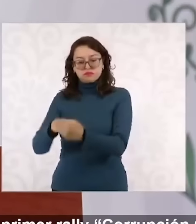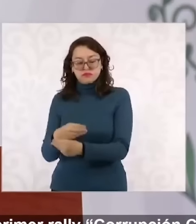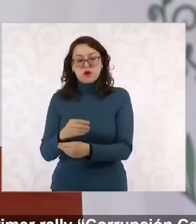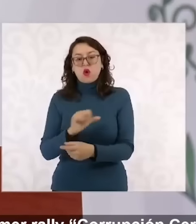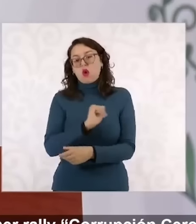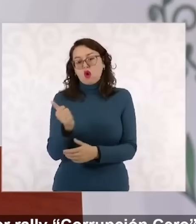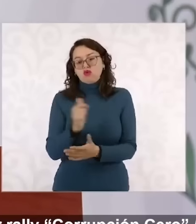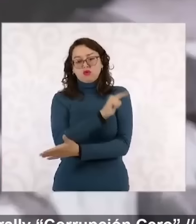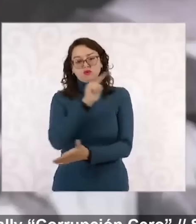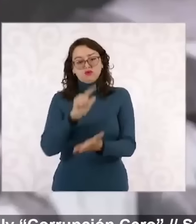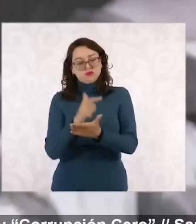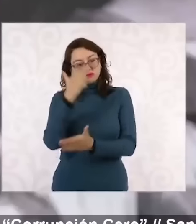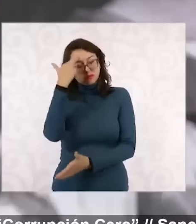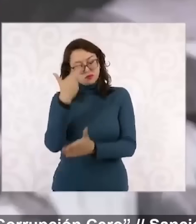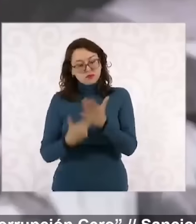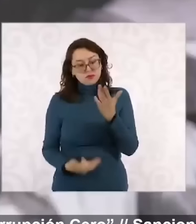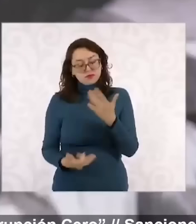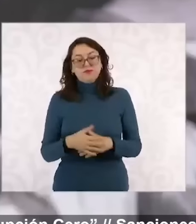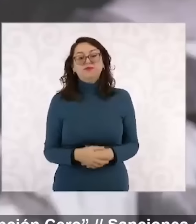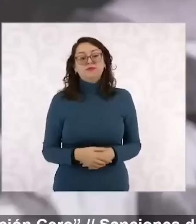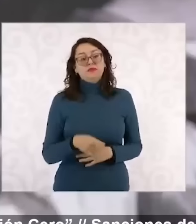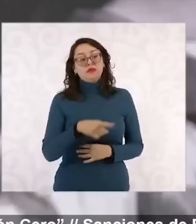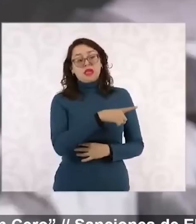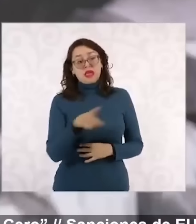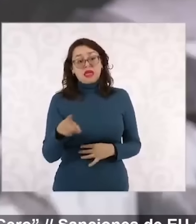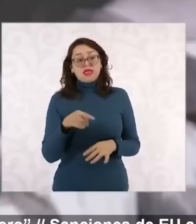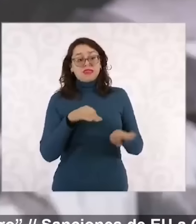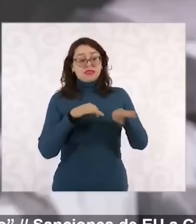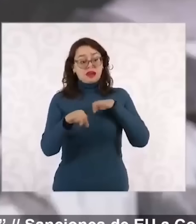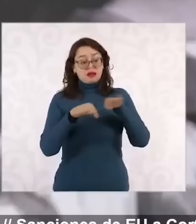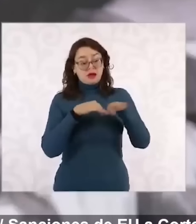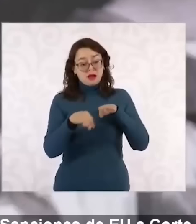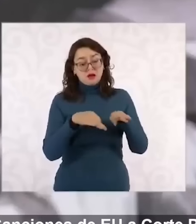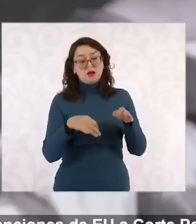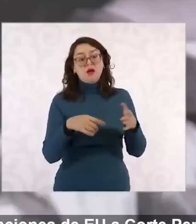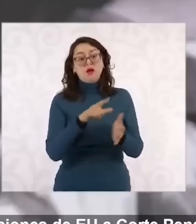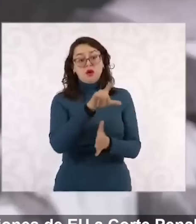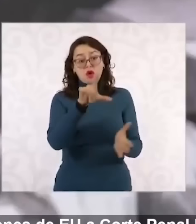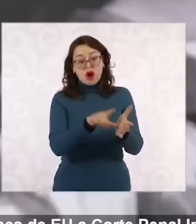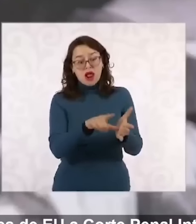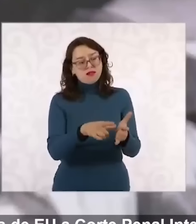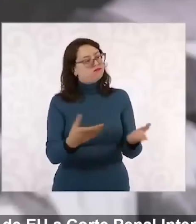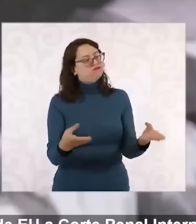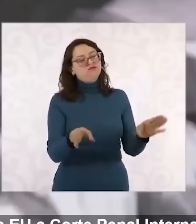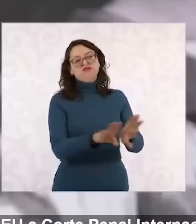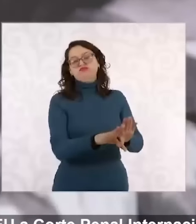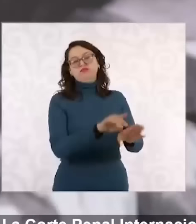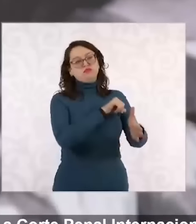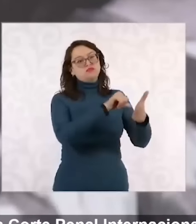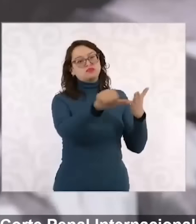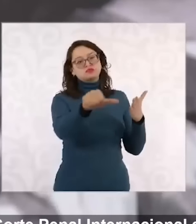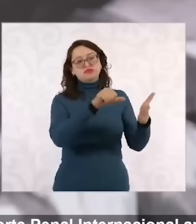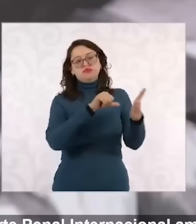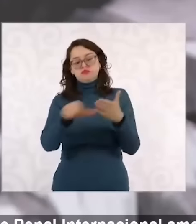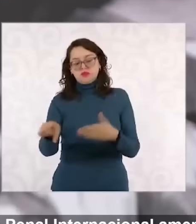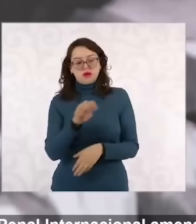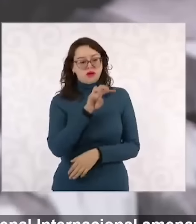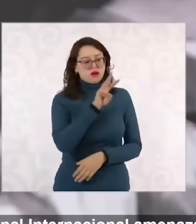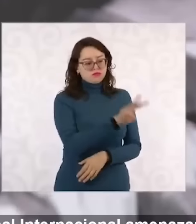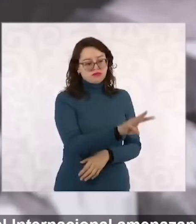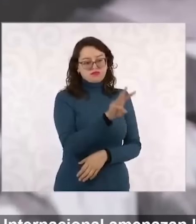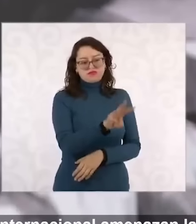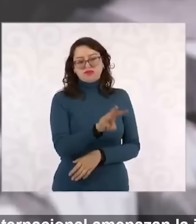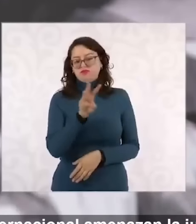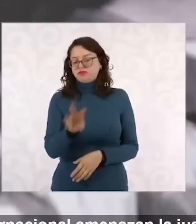conexos. Suspensión temporal de actividades en establecimientos físicos que incumplían las disposiciones legales, bloqueo de páginas electrónicas de